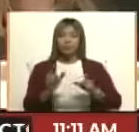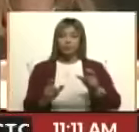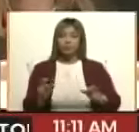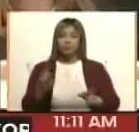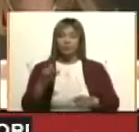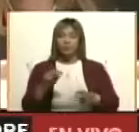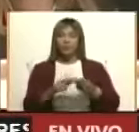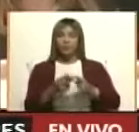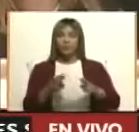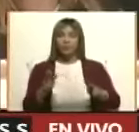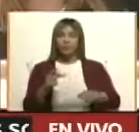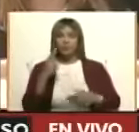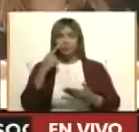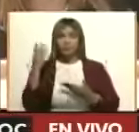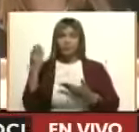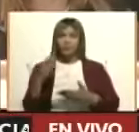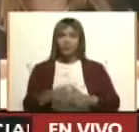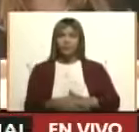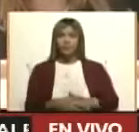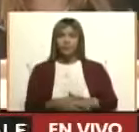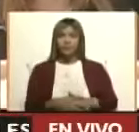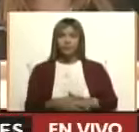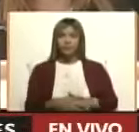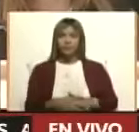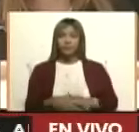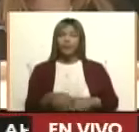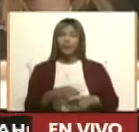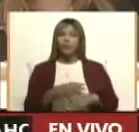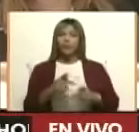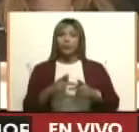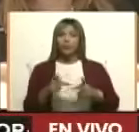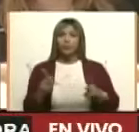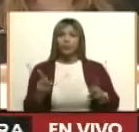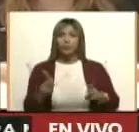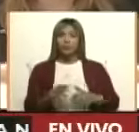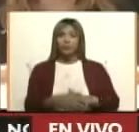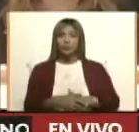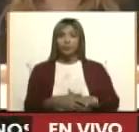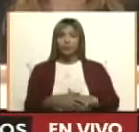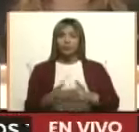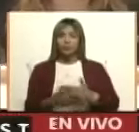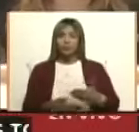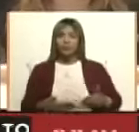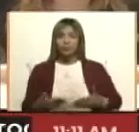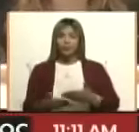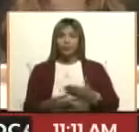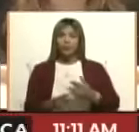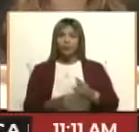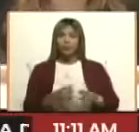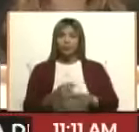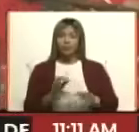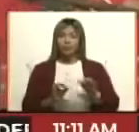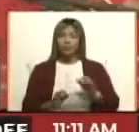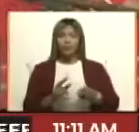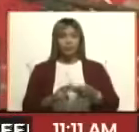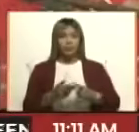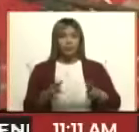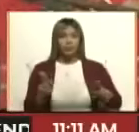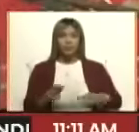paz y del Ministerio del Poder Popular para Relaciones Interiores, Justicia y